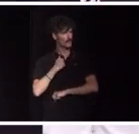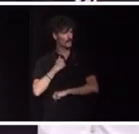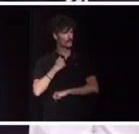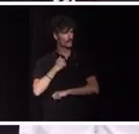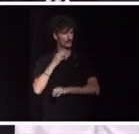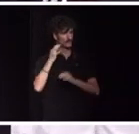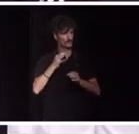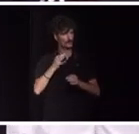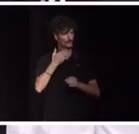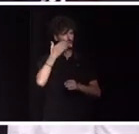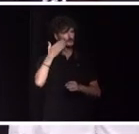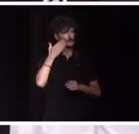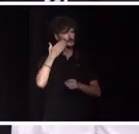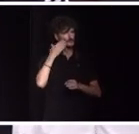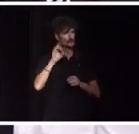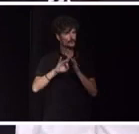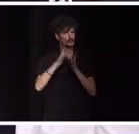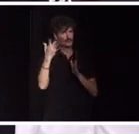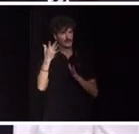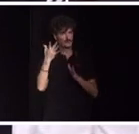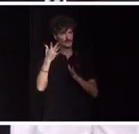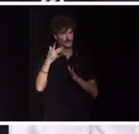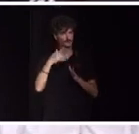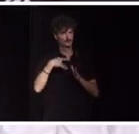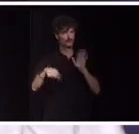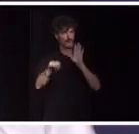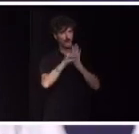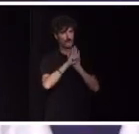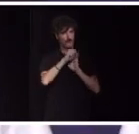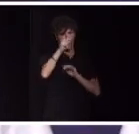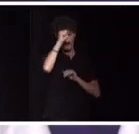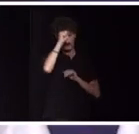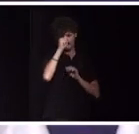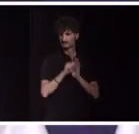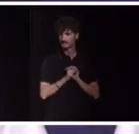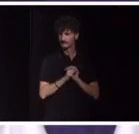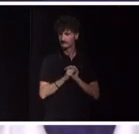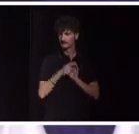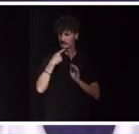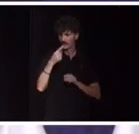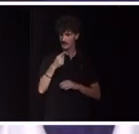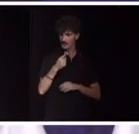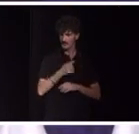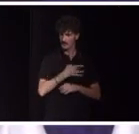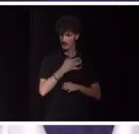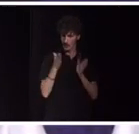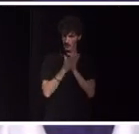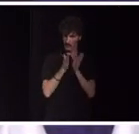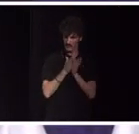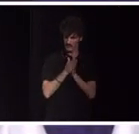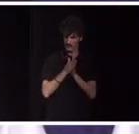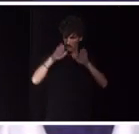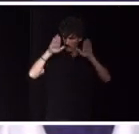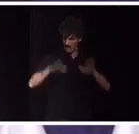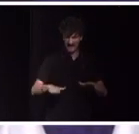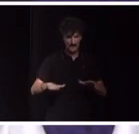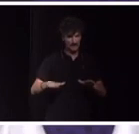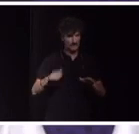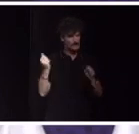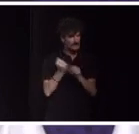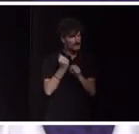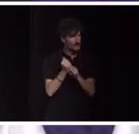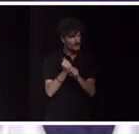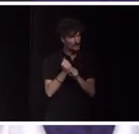olvidado nunca más y se me grabó a fuego, me lo dijo un compañero sindicalista. Ese día se paró todo, nada